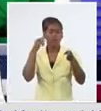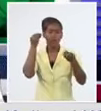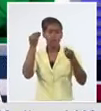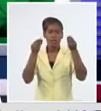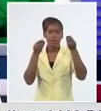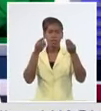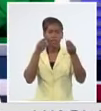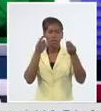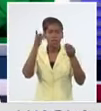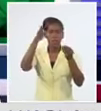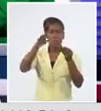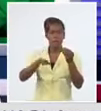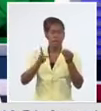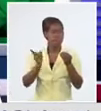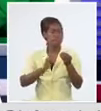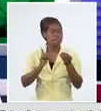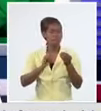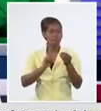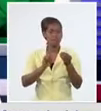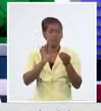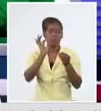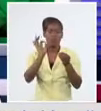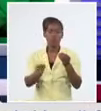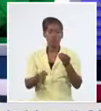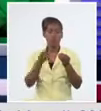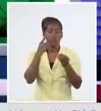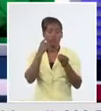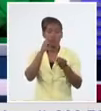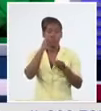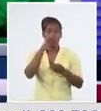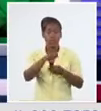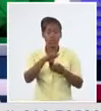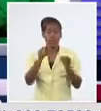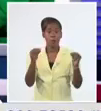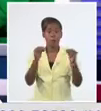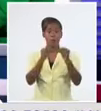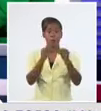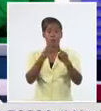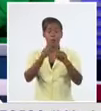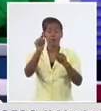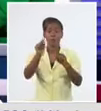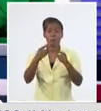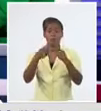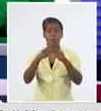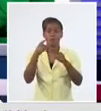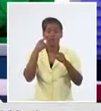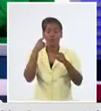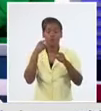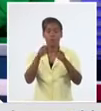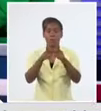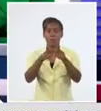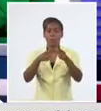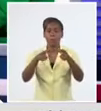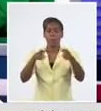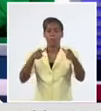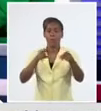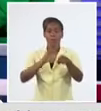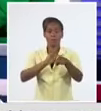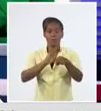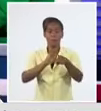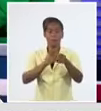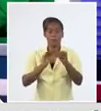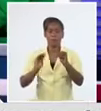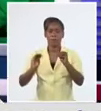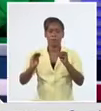vencido, o sea, son las cifras diagnosticadas el 19, como el doctor Durán expresó hace unos minutos,